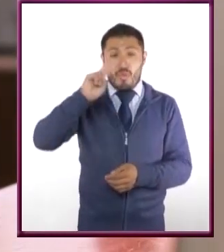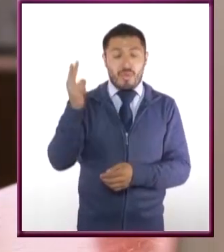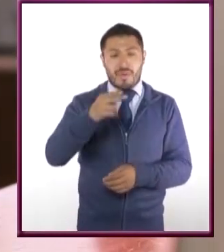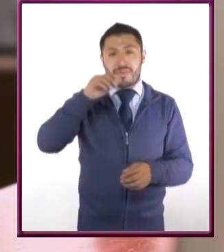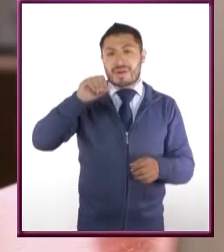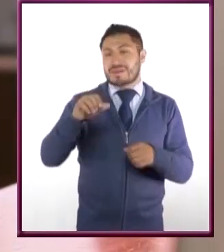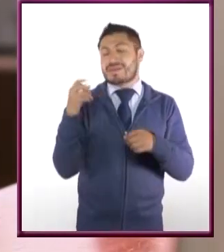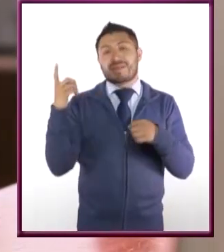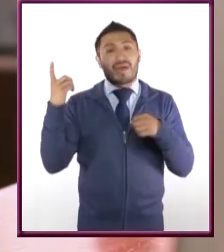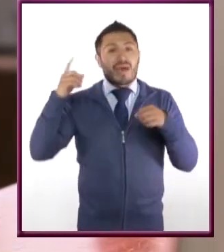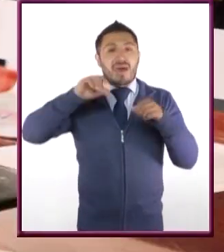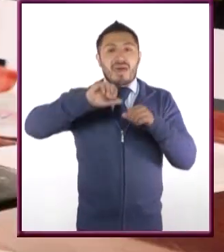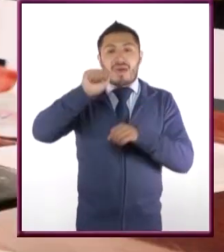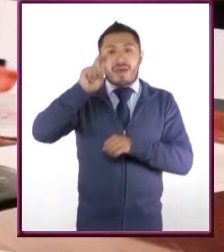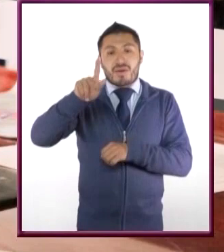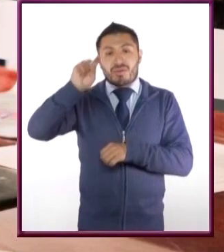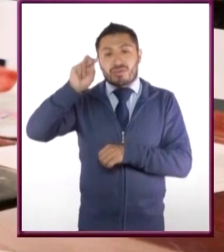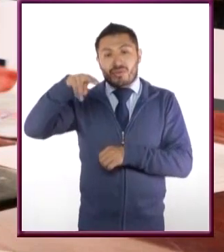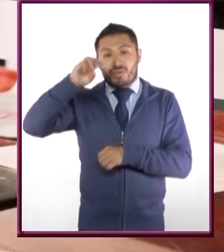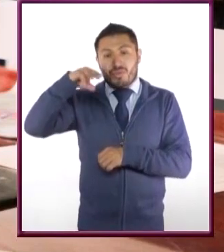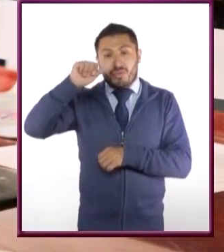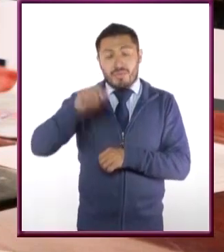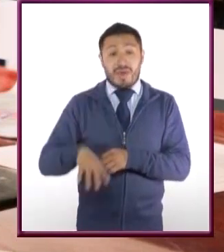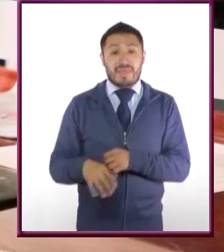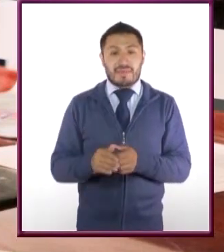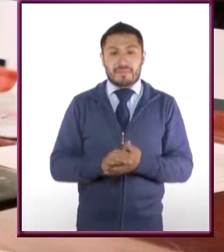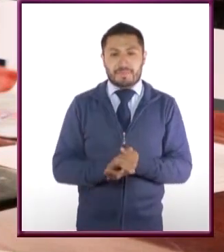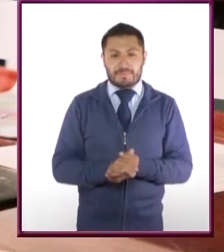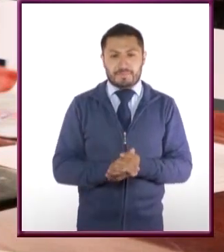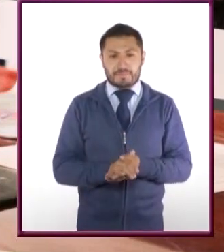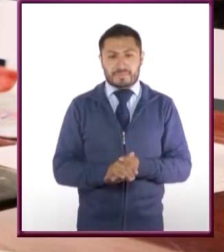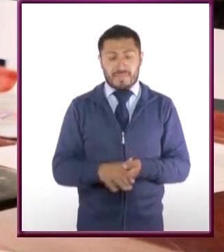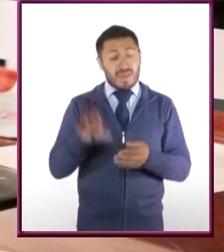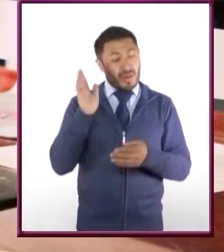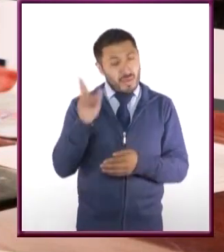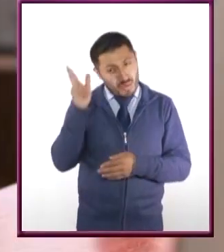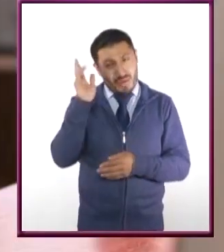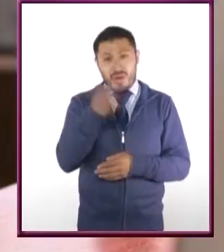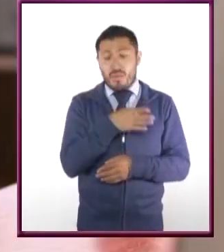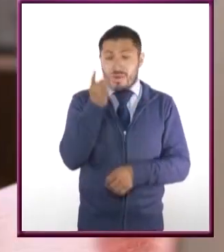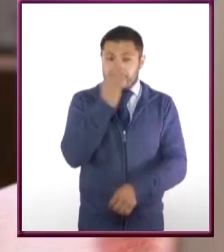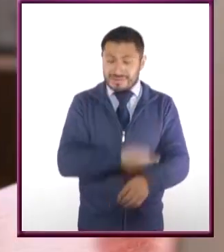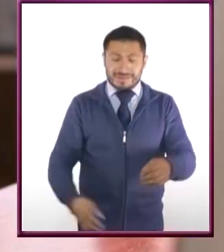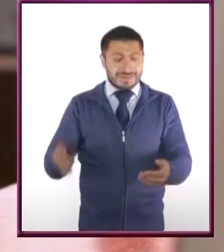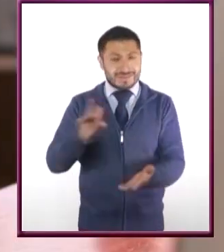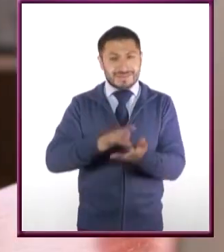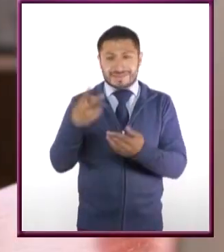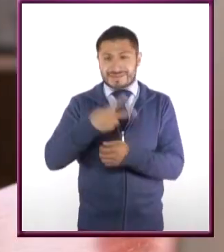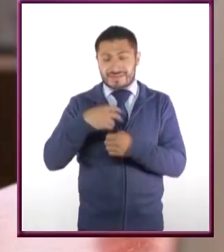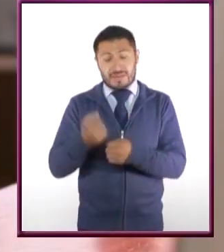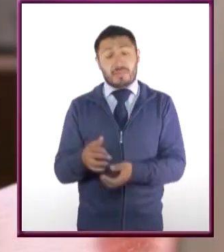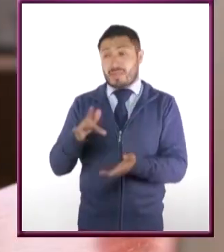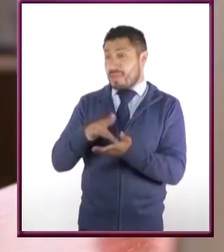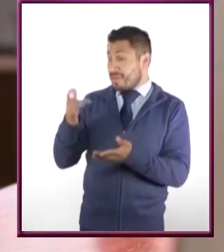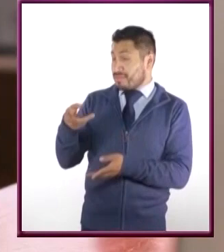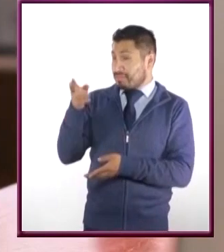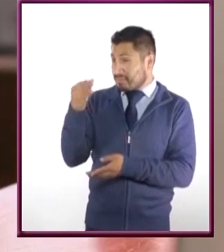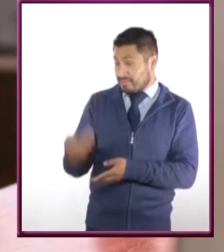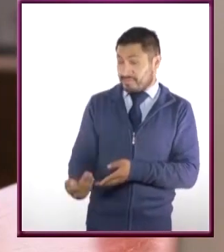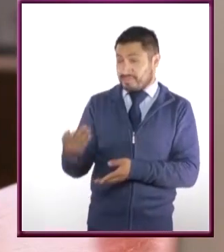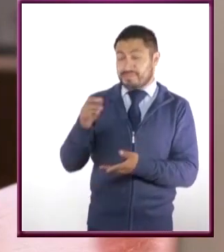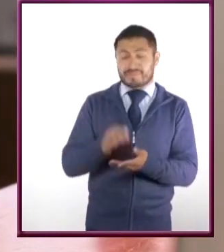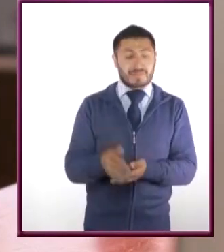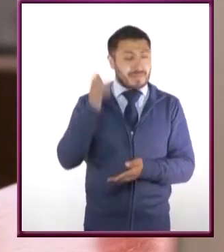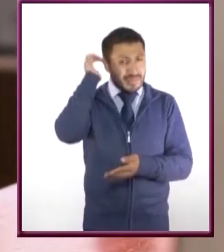Hola doctora, buenas tardes. Hola, buenas tardes. Muchas gracias por la invitación. Gracias por aceptarla. Nos gustaría que hoy nos